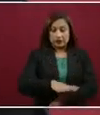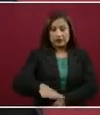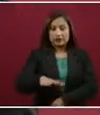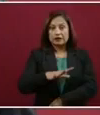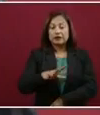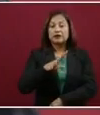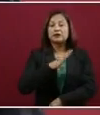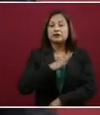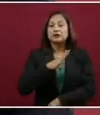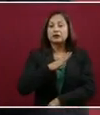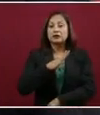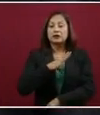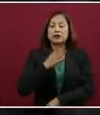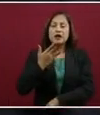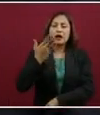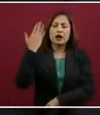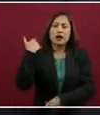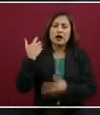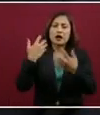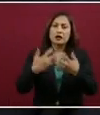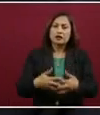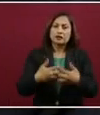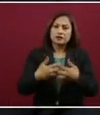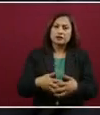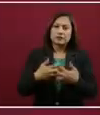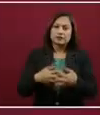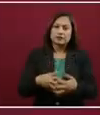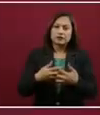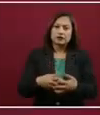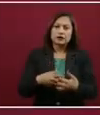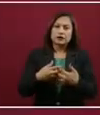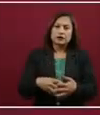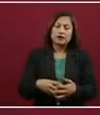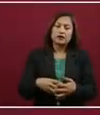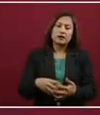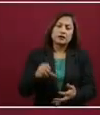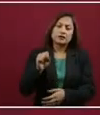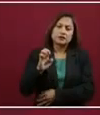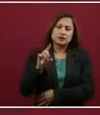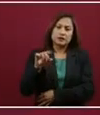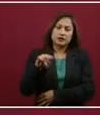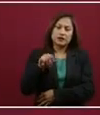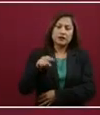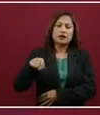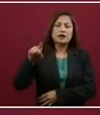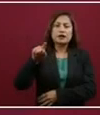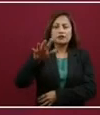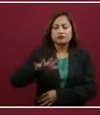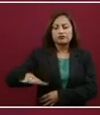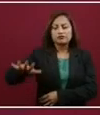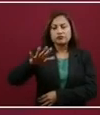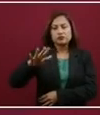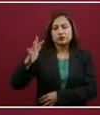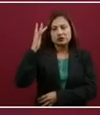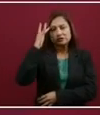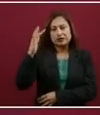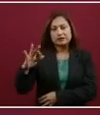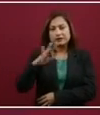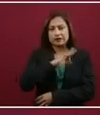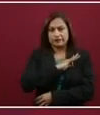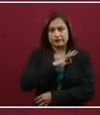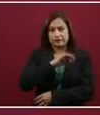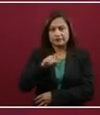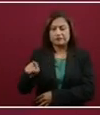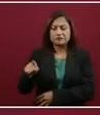armas de la Secretaría de Defensa en Santa Fe, más de 100